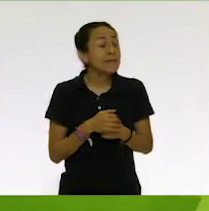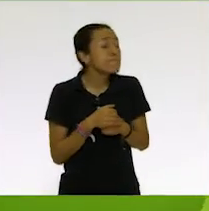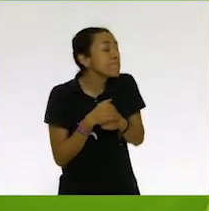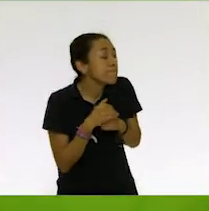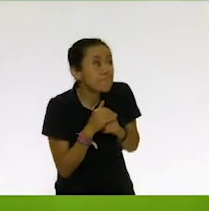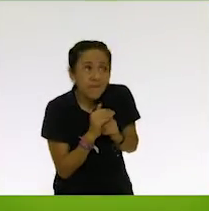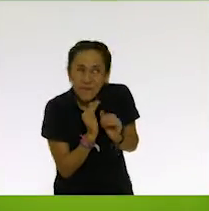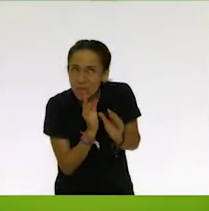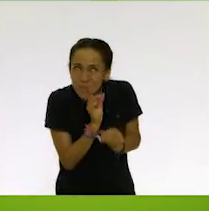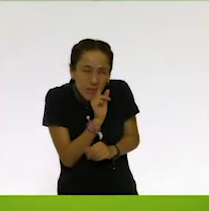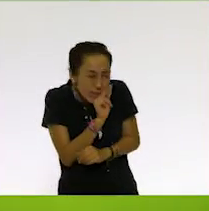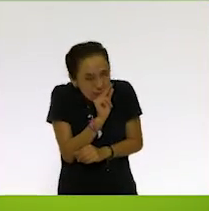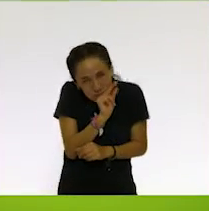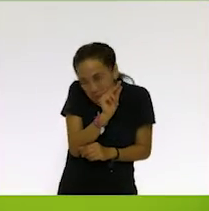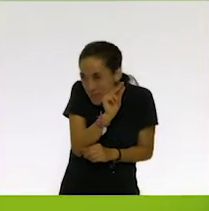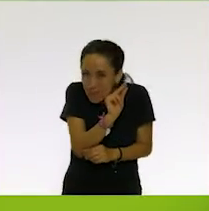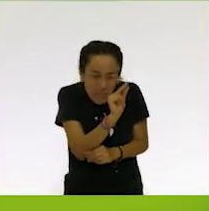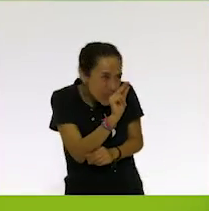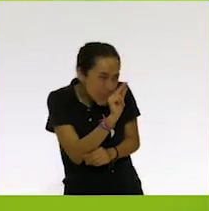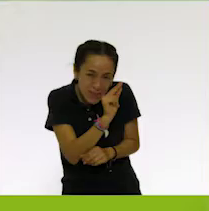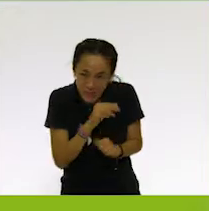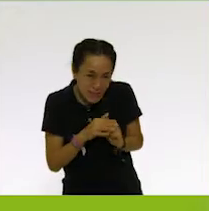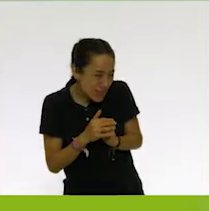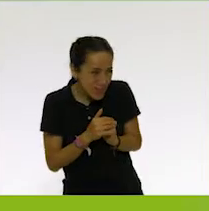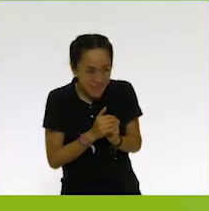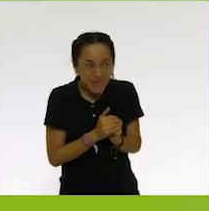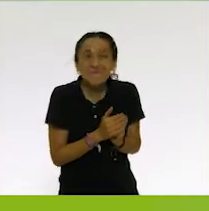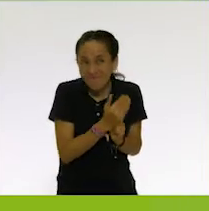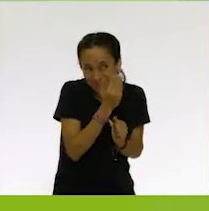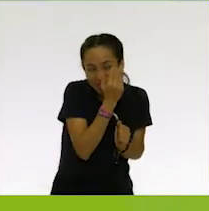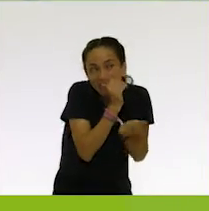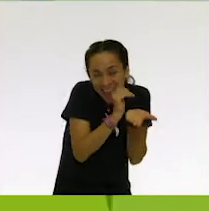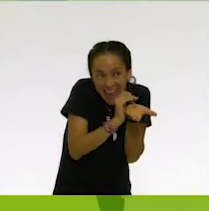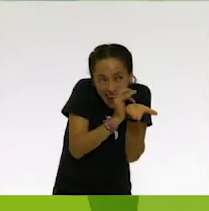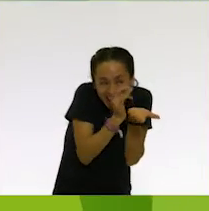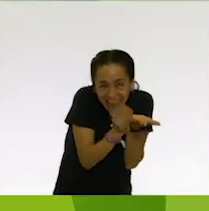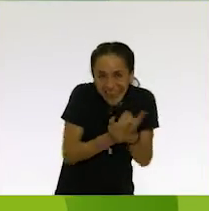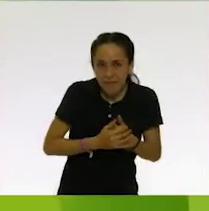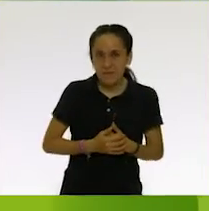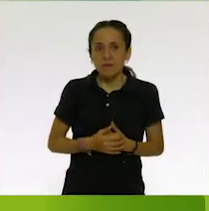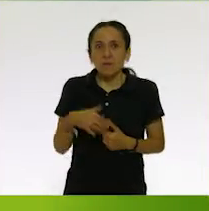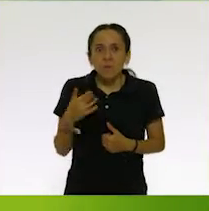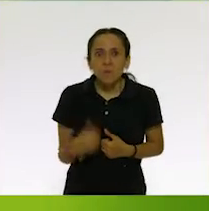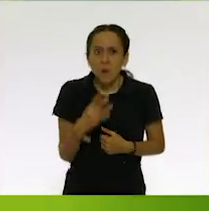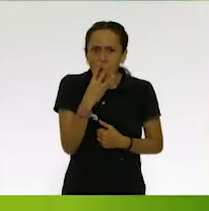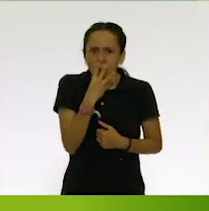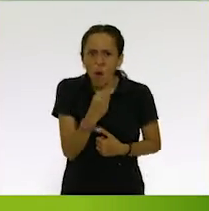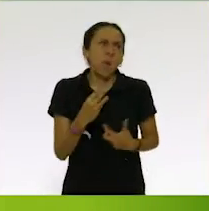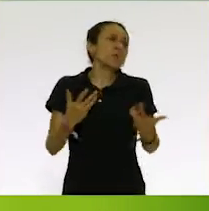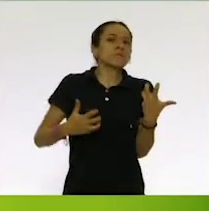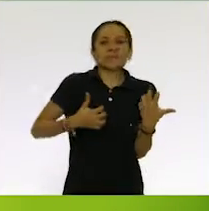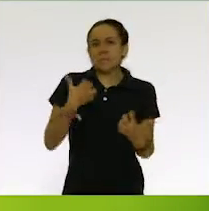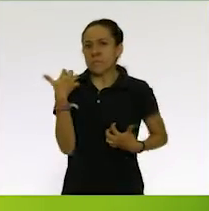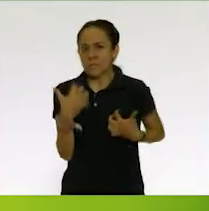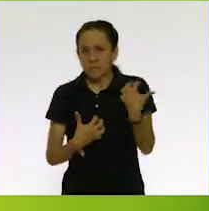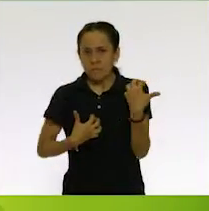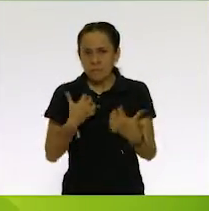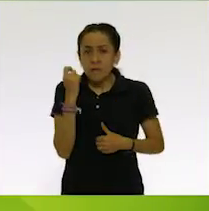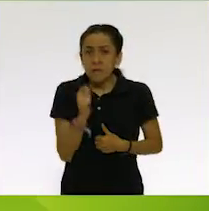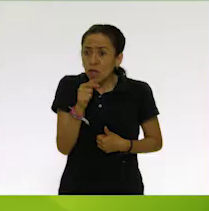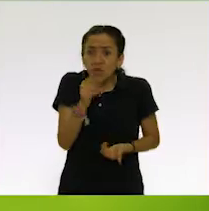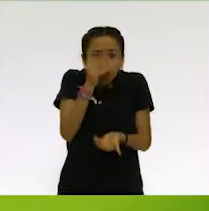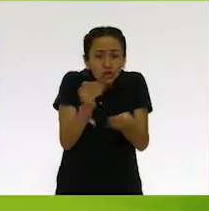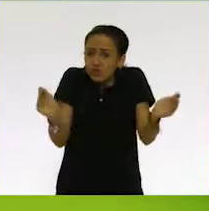no, gracias. El lobo estaba desesperado porque pequeña criatura